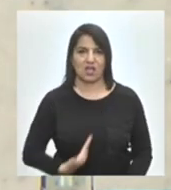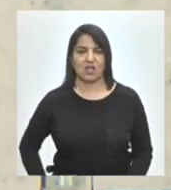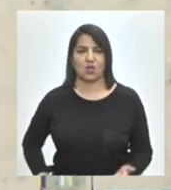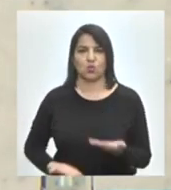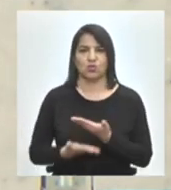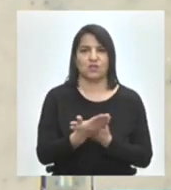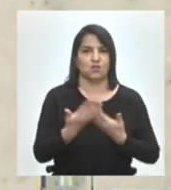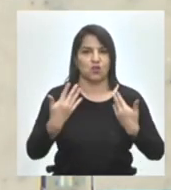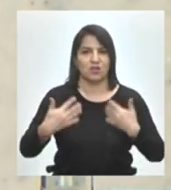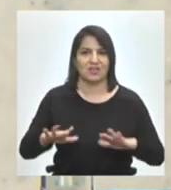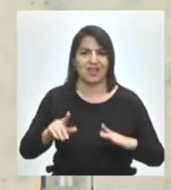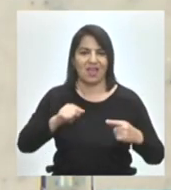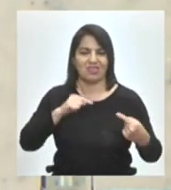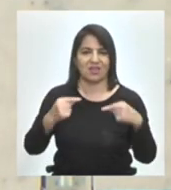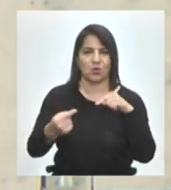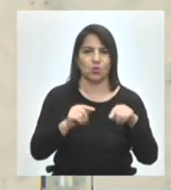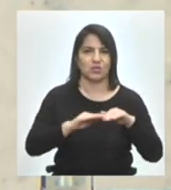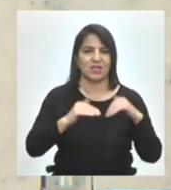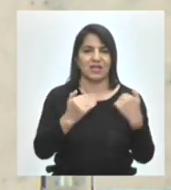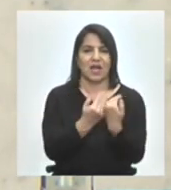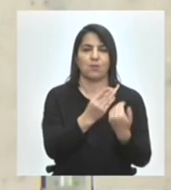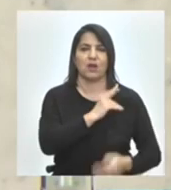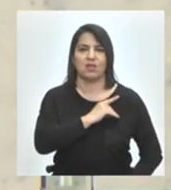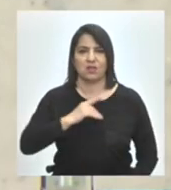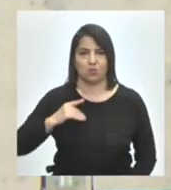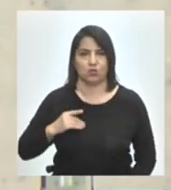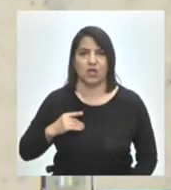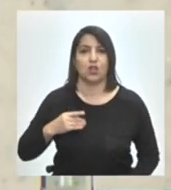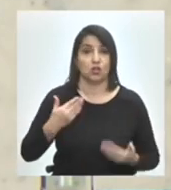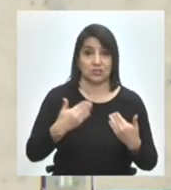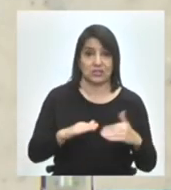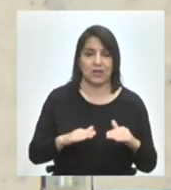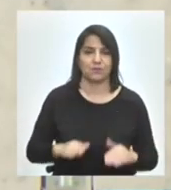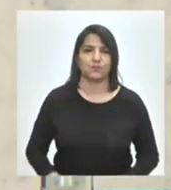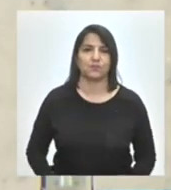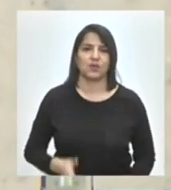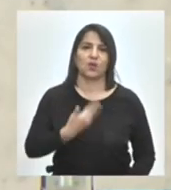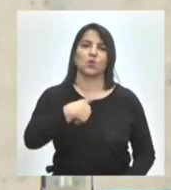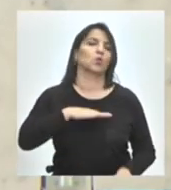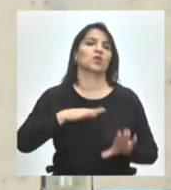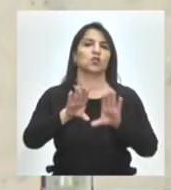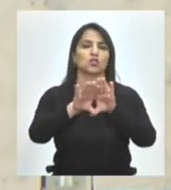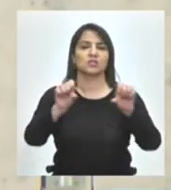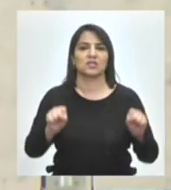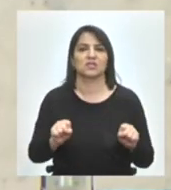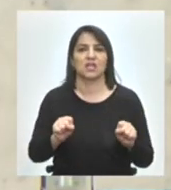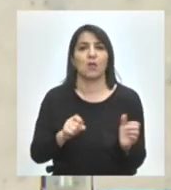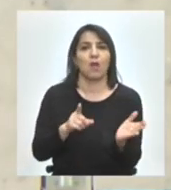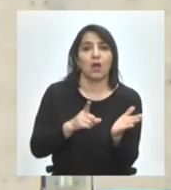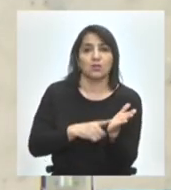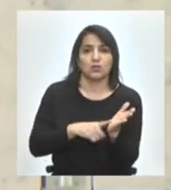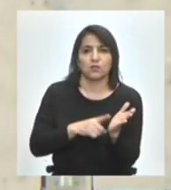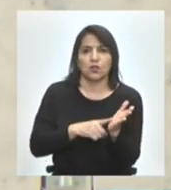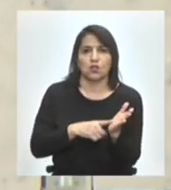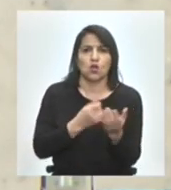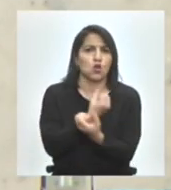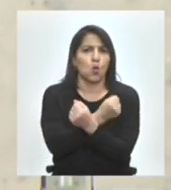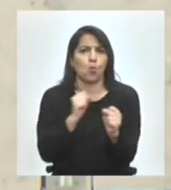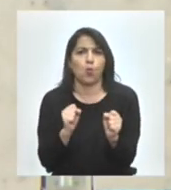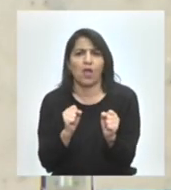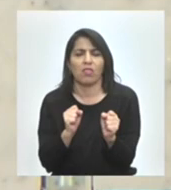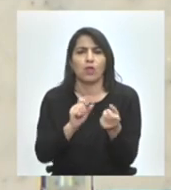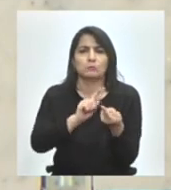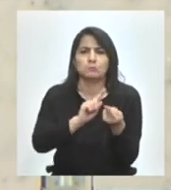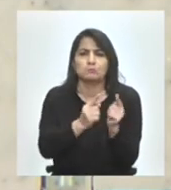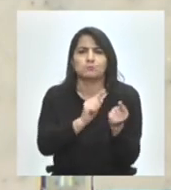se discute en la Cámara de Diputados y Diputadas. Sabemos que nuestro sistema tributario no admite más parches y que